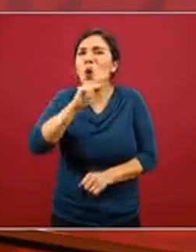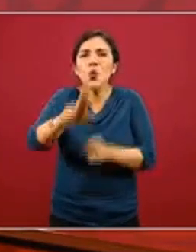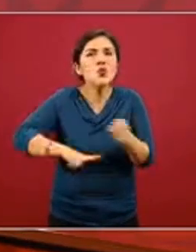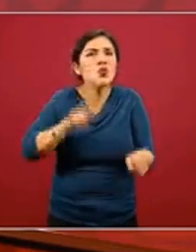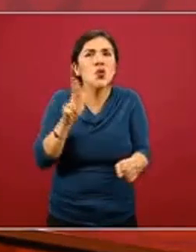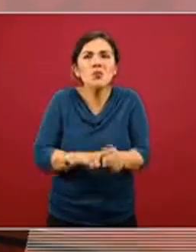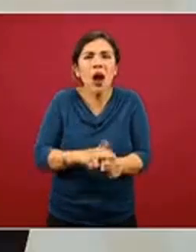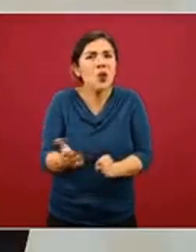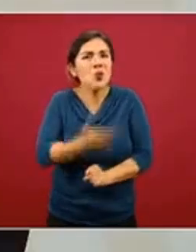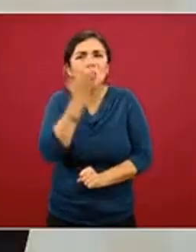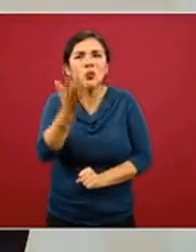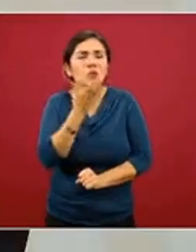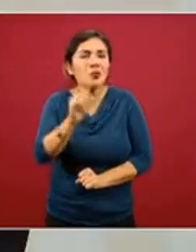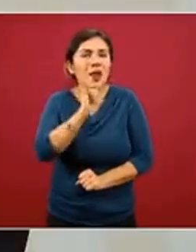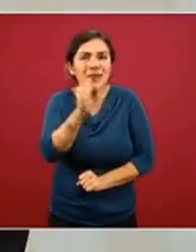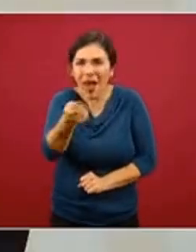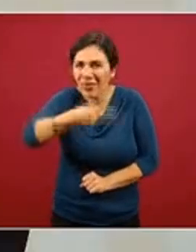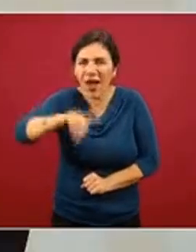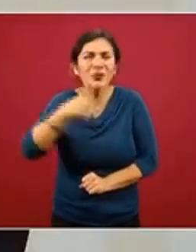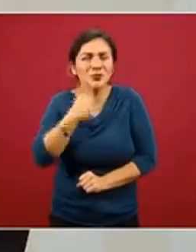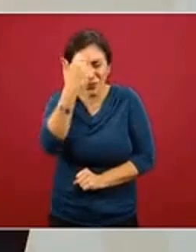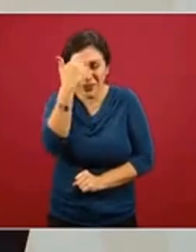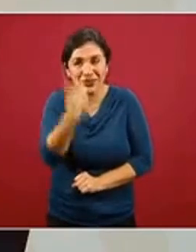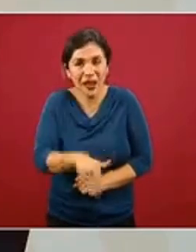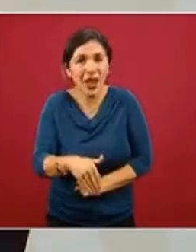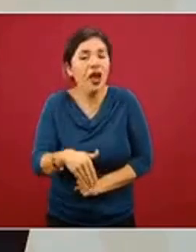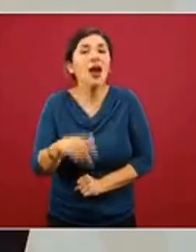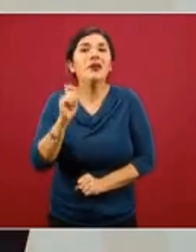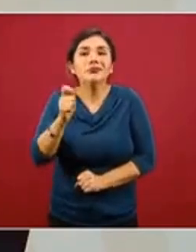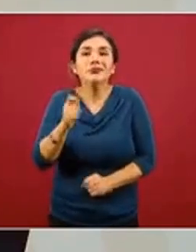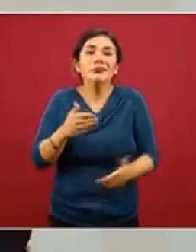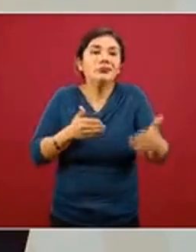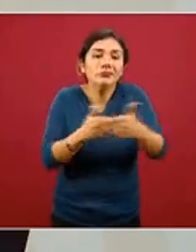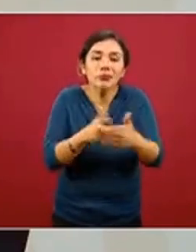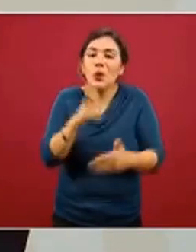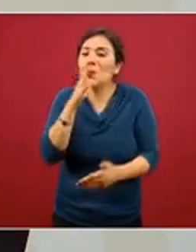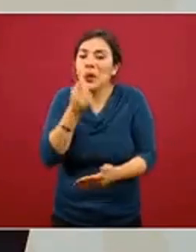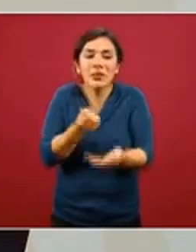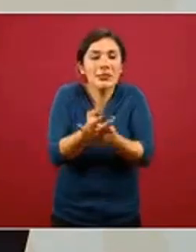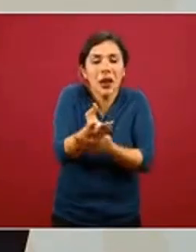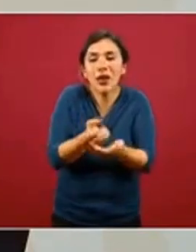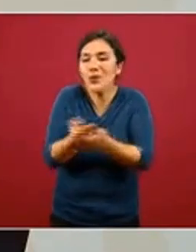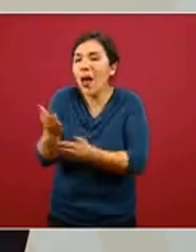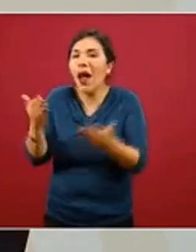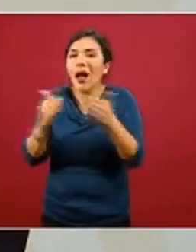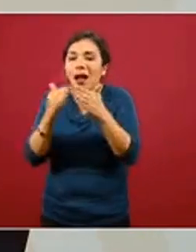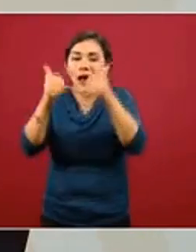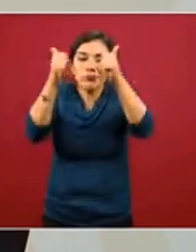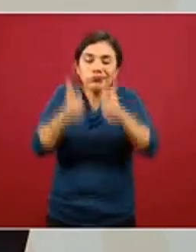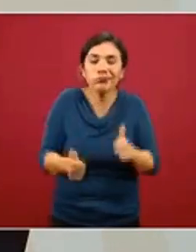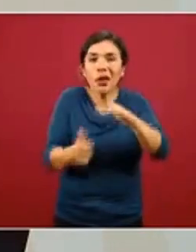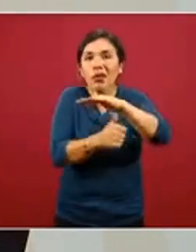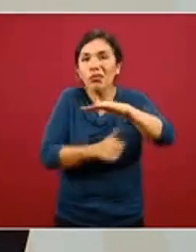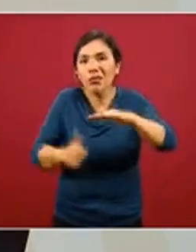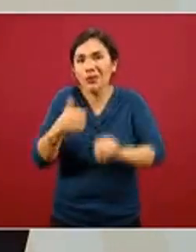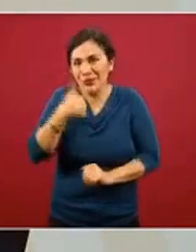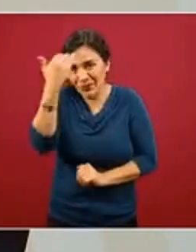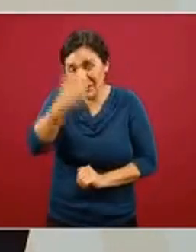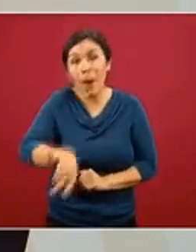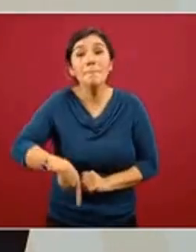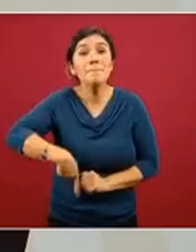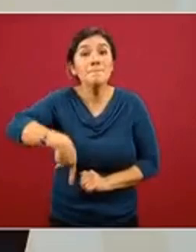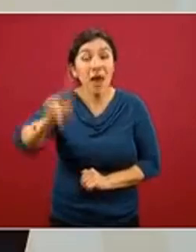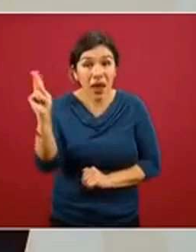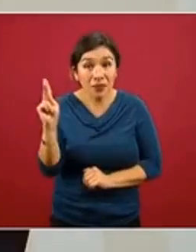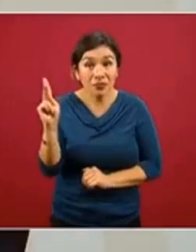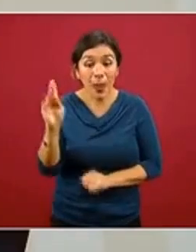anormal, atípica, a la que no estamos acostumbrados, con restricciones de nuestra movilidad fuera de casa. Pero